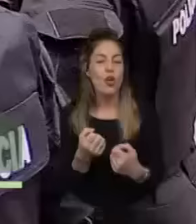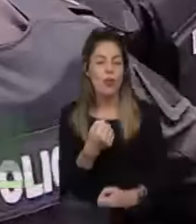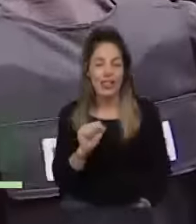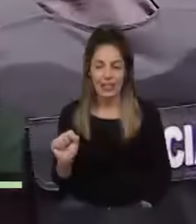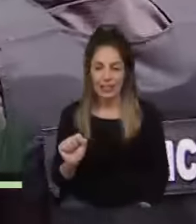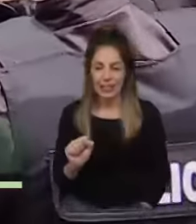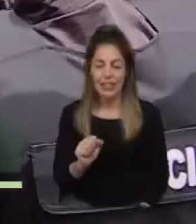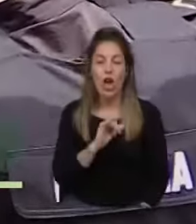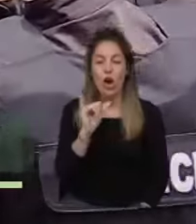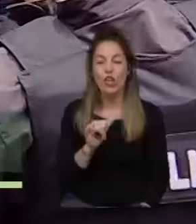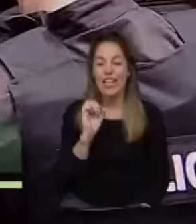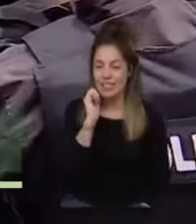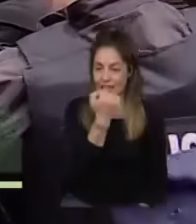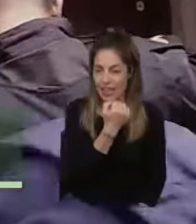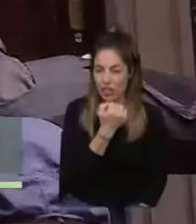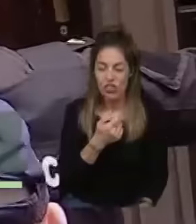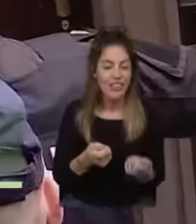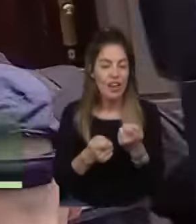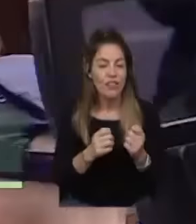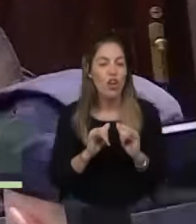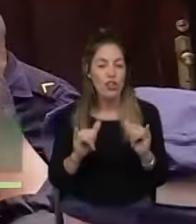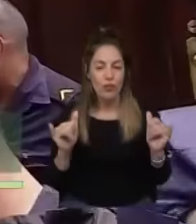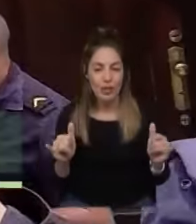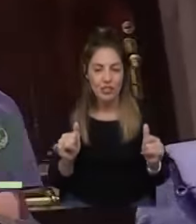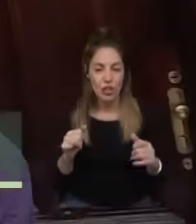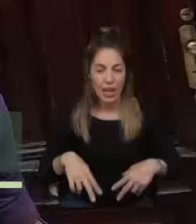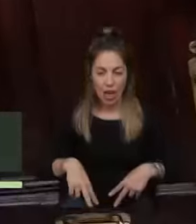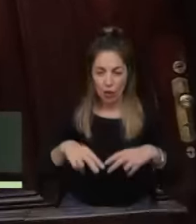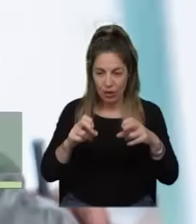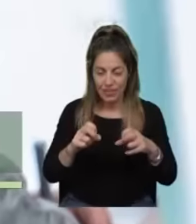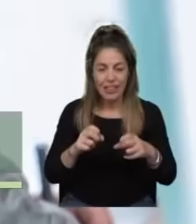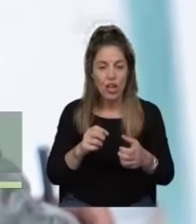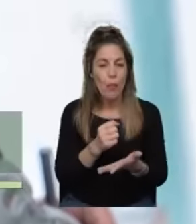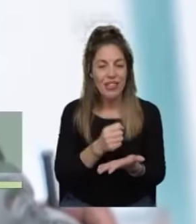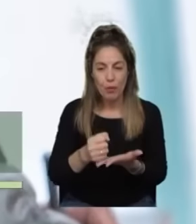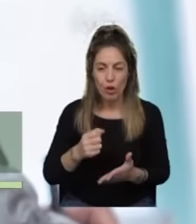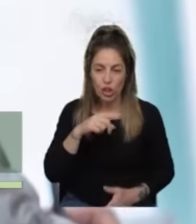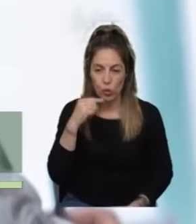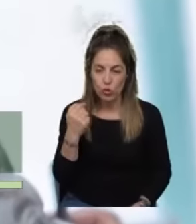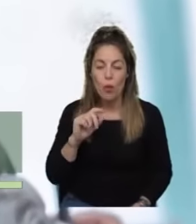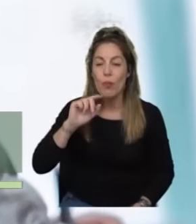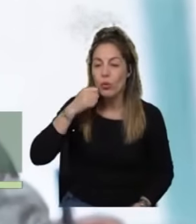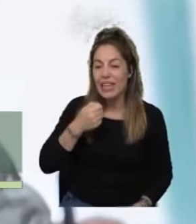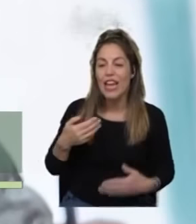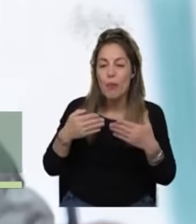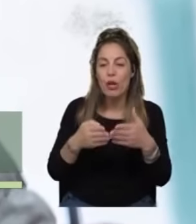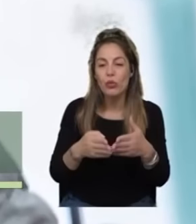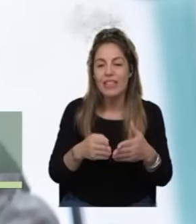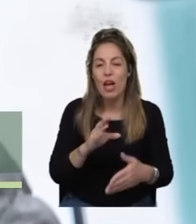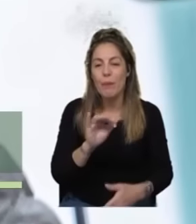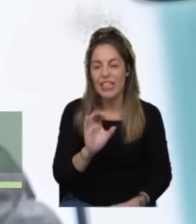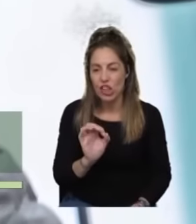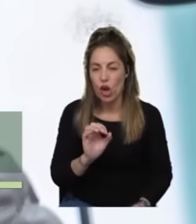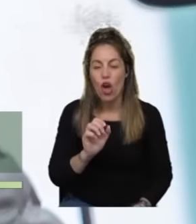delinquir, revelación de secreto y tráfico de influencias en la causa de los pasaportes rusos. Me gustaría que le preguntes a Prieto con qué me